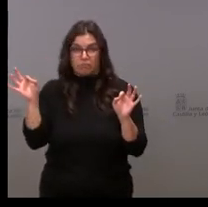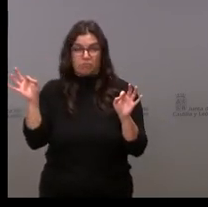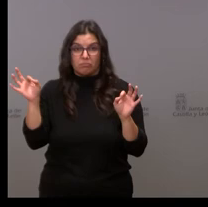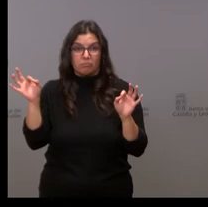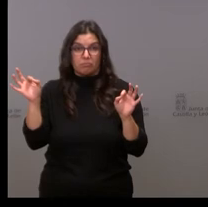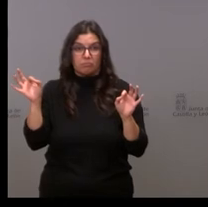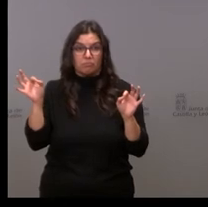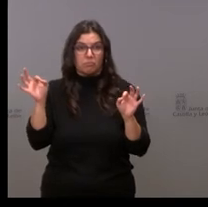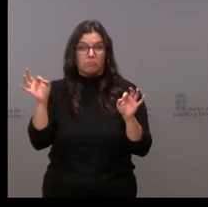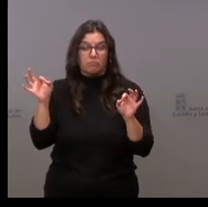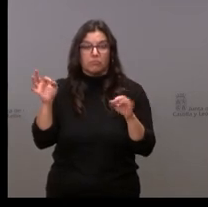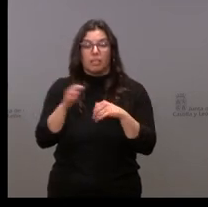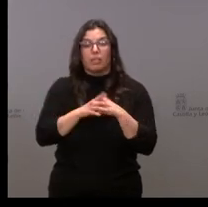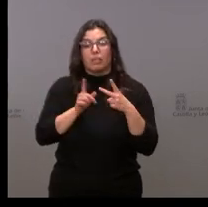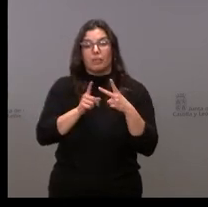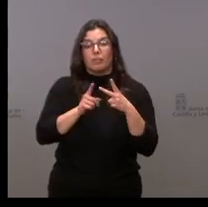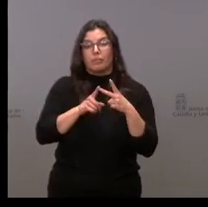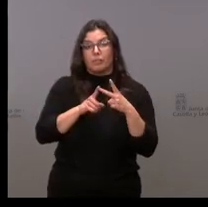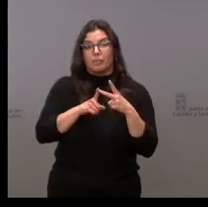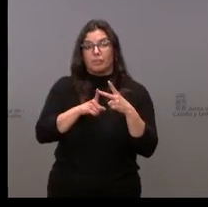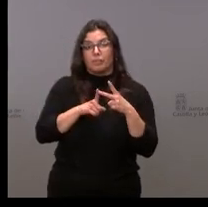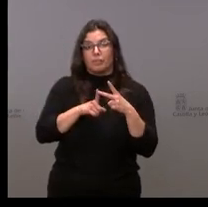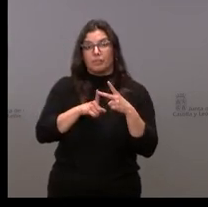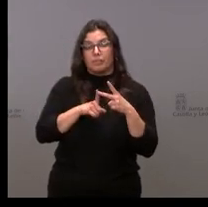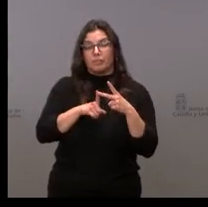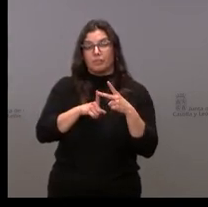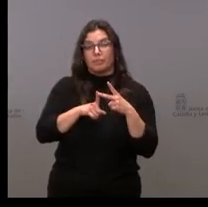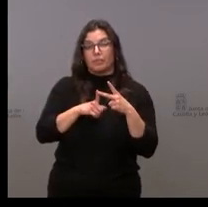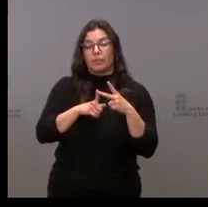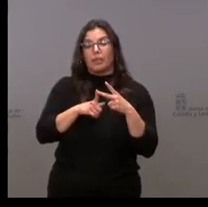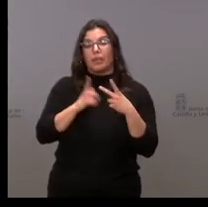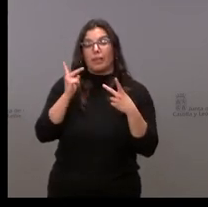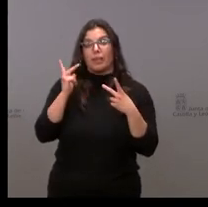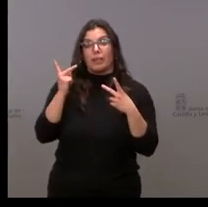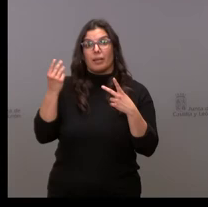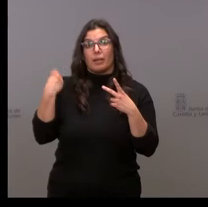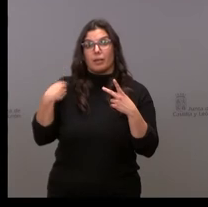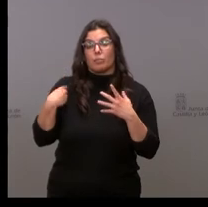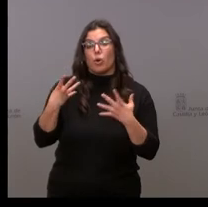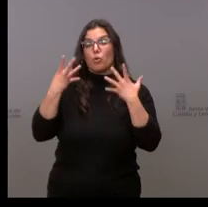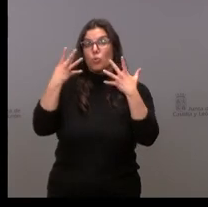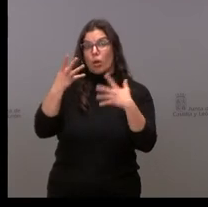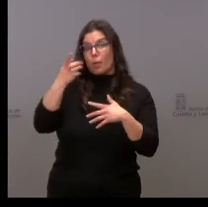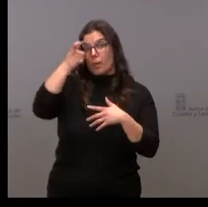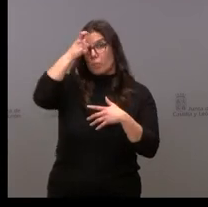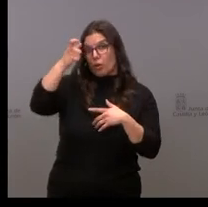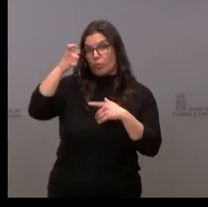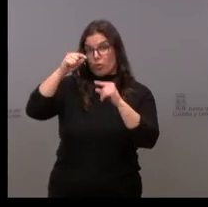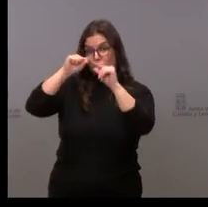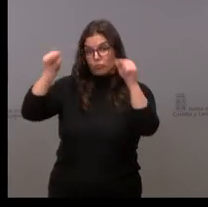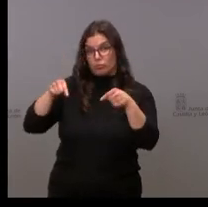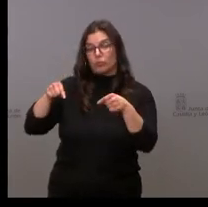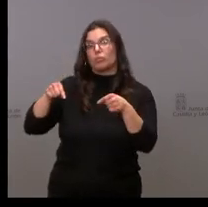servicio de salud y por otro lado qué medidas se van a tomar para evitar que nueve localidades segovianas de la básica de